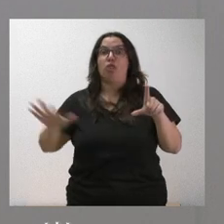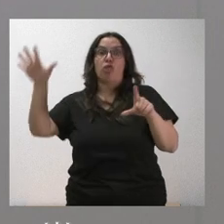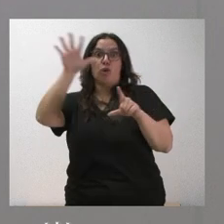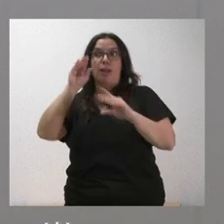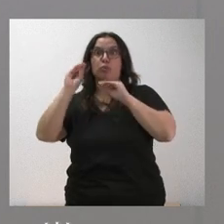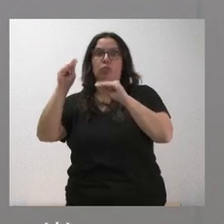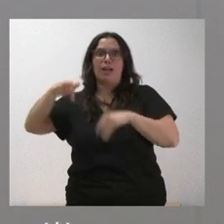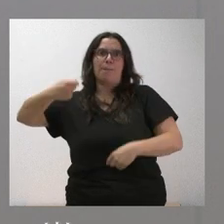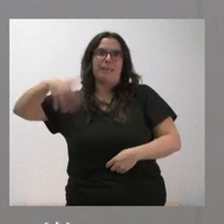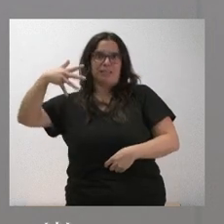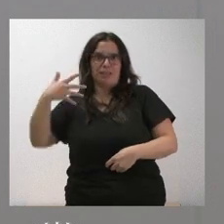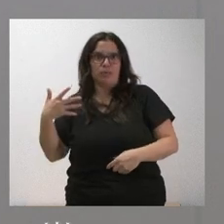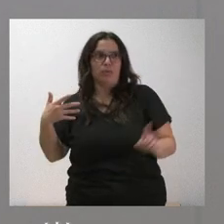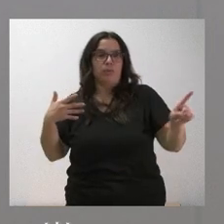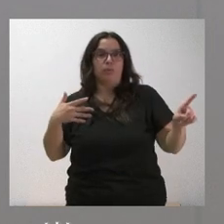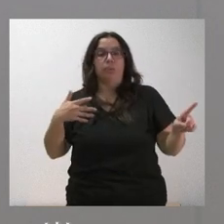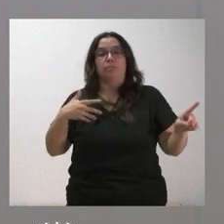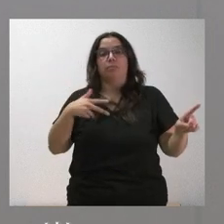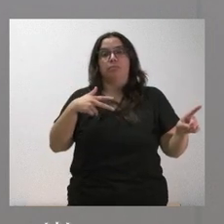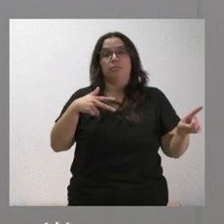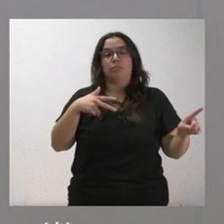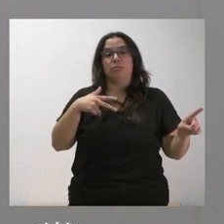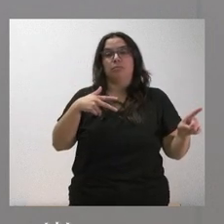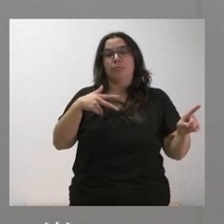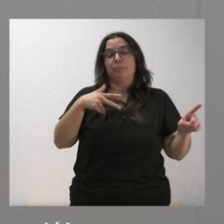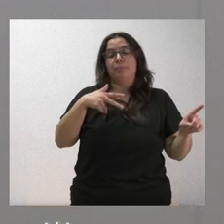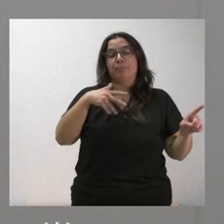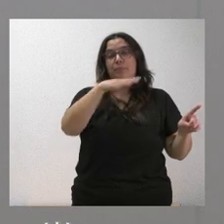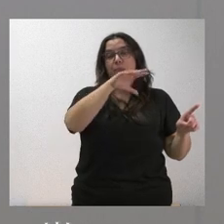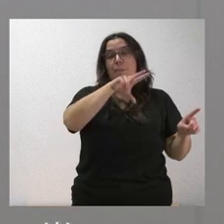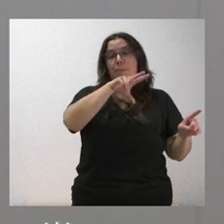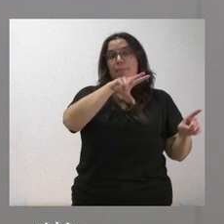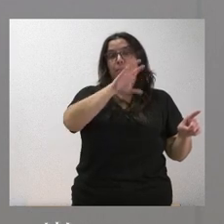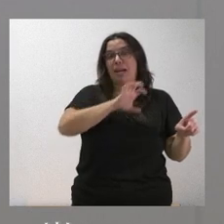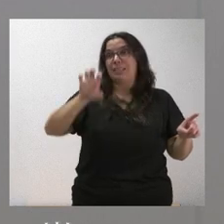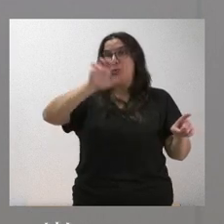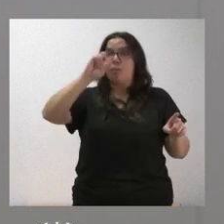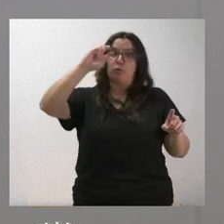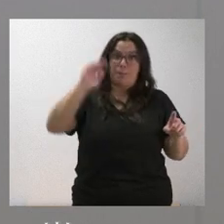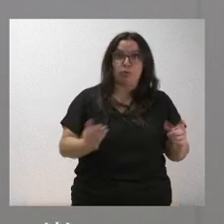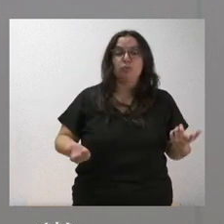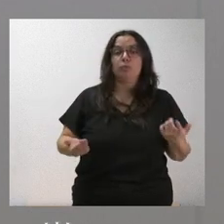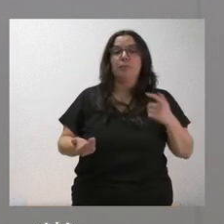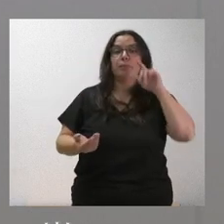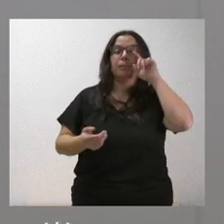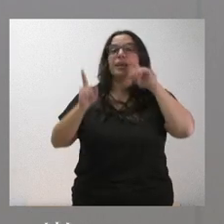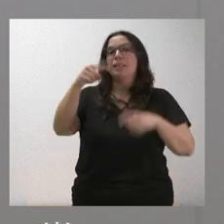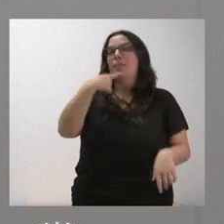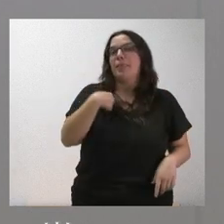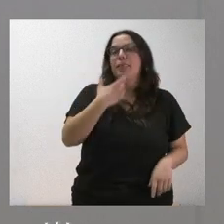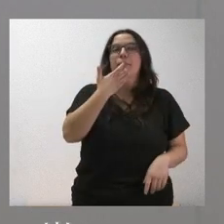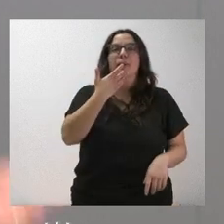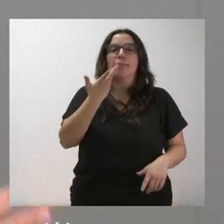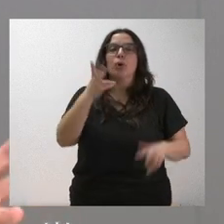es más caro en España que en otras ciudades o en otros países europeos nos plantean el tema relativo